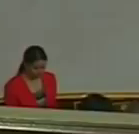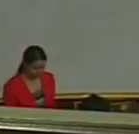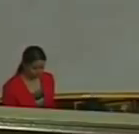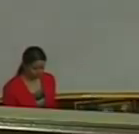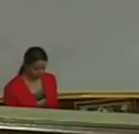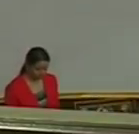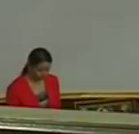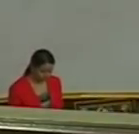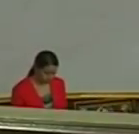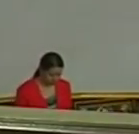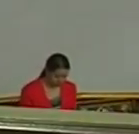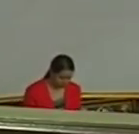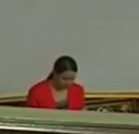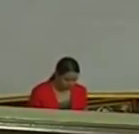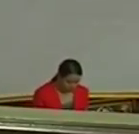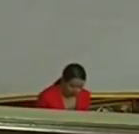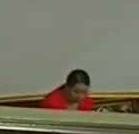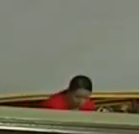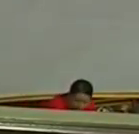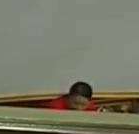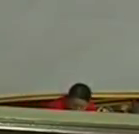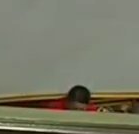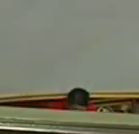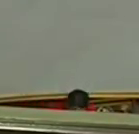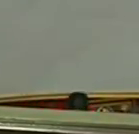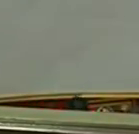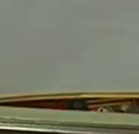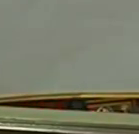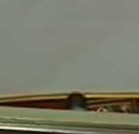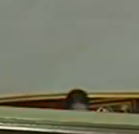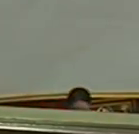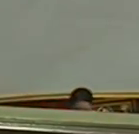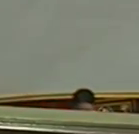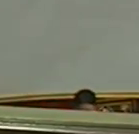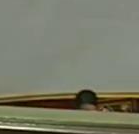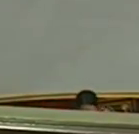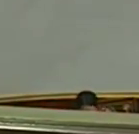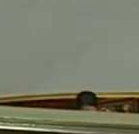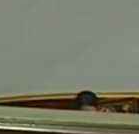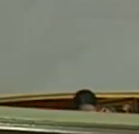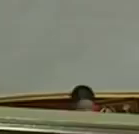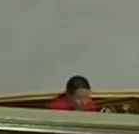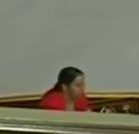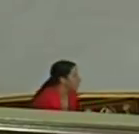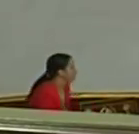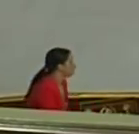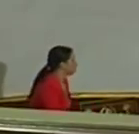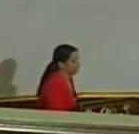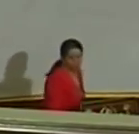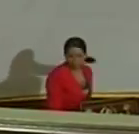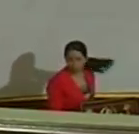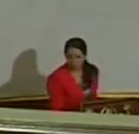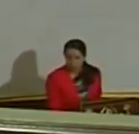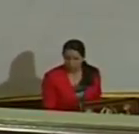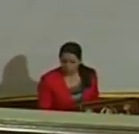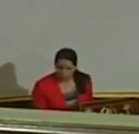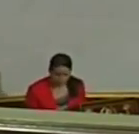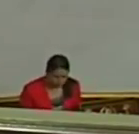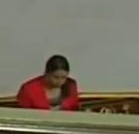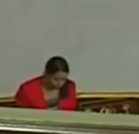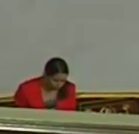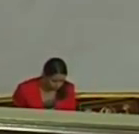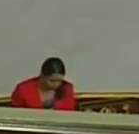plenipotenciario, acompañada también de la primera vicepresidenta Tania Díaz. De inmediato veamos todo lo que se está desarrollando desde el seno de